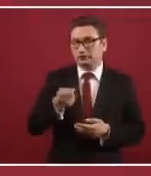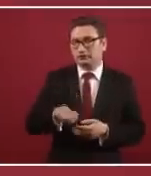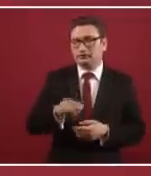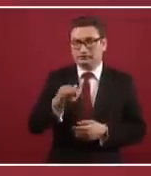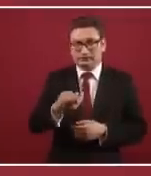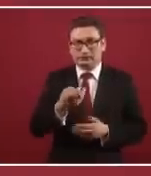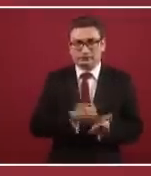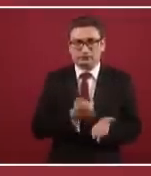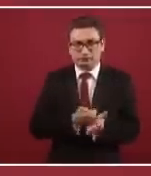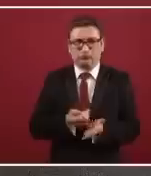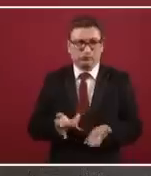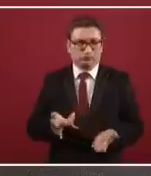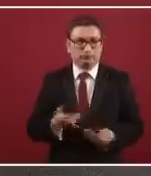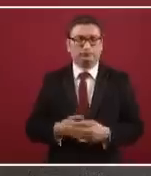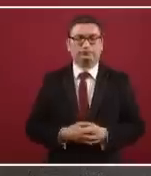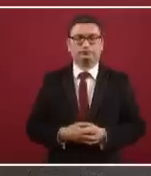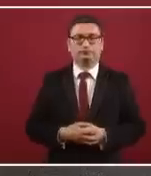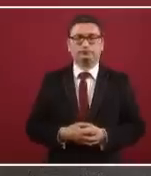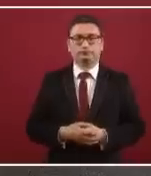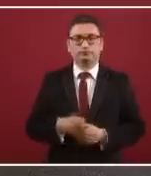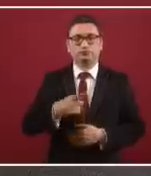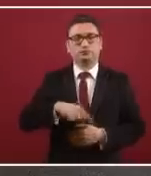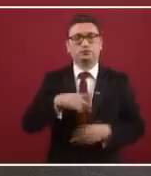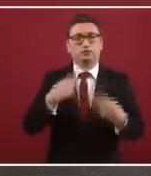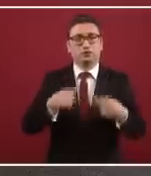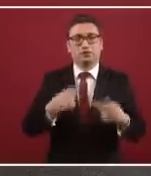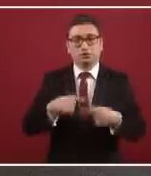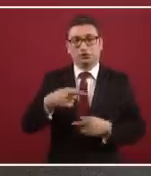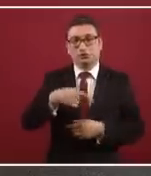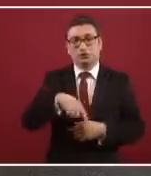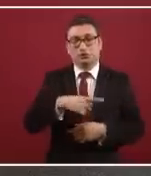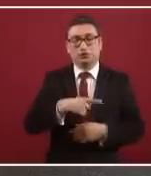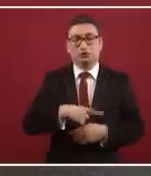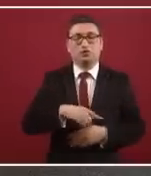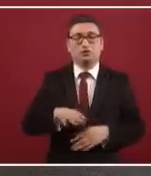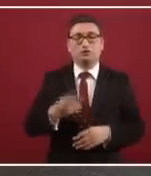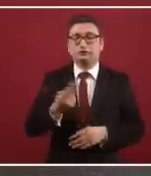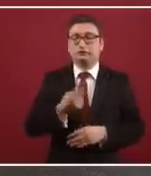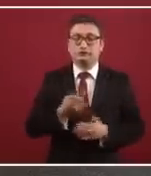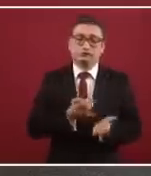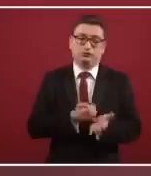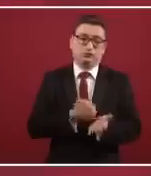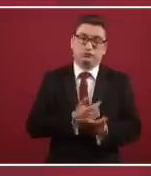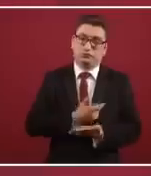que la gente se apretara más el cinturón.